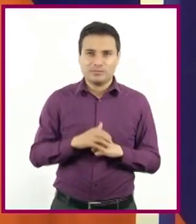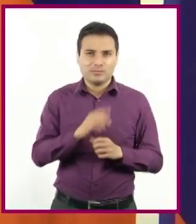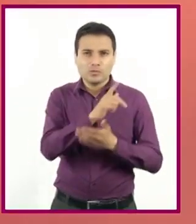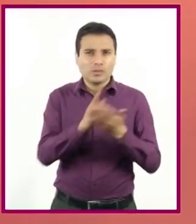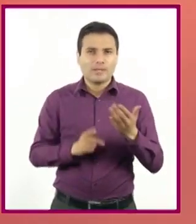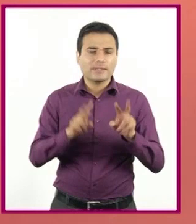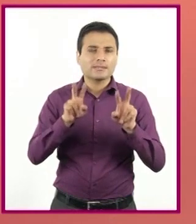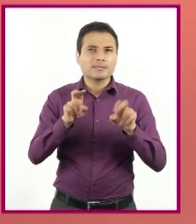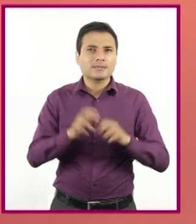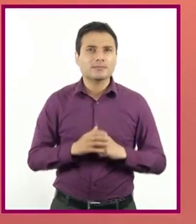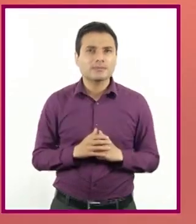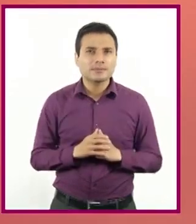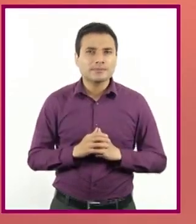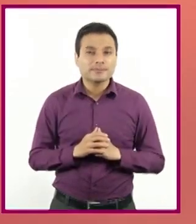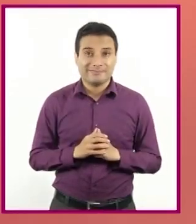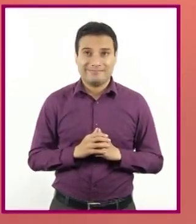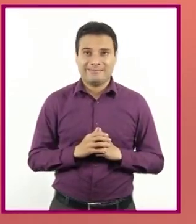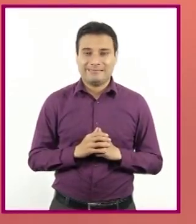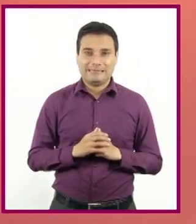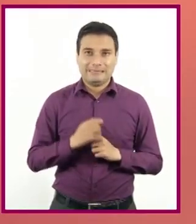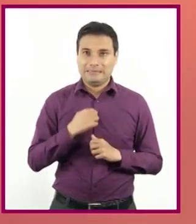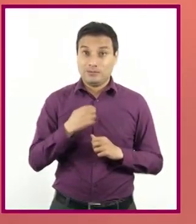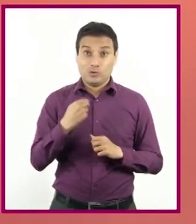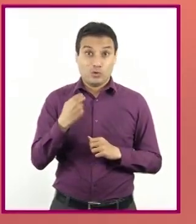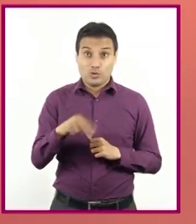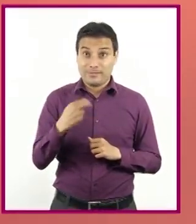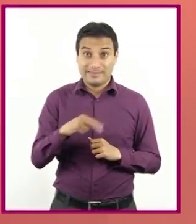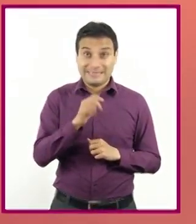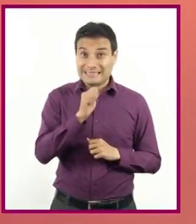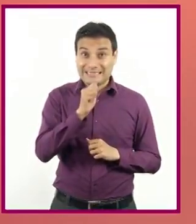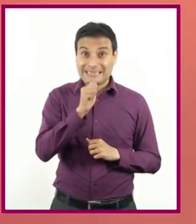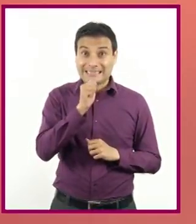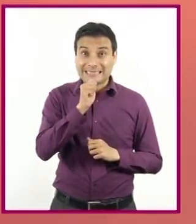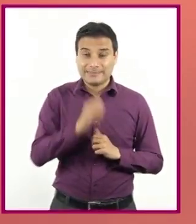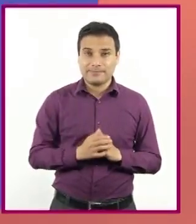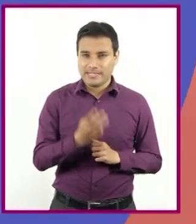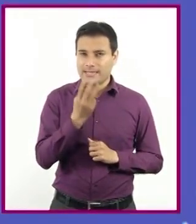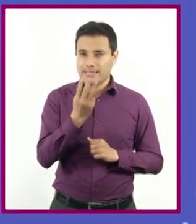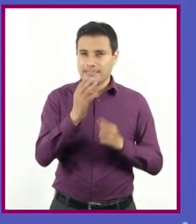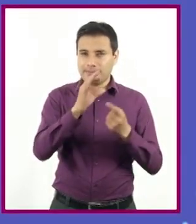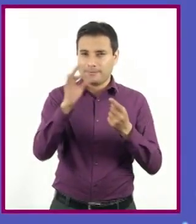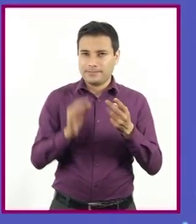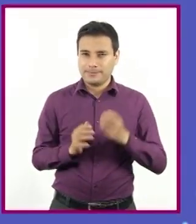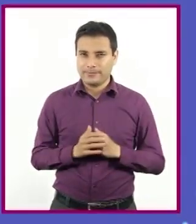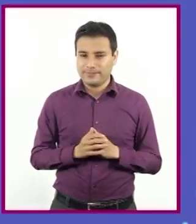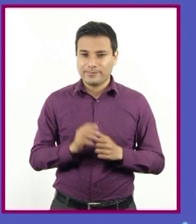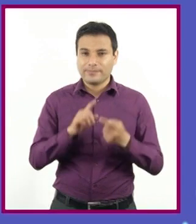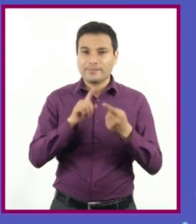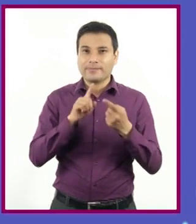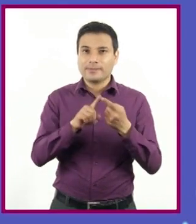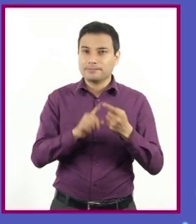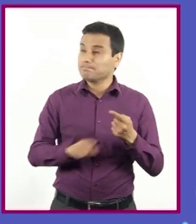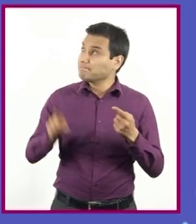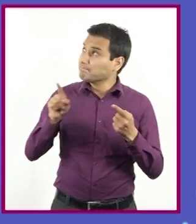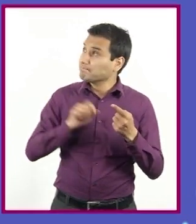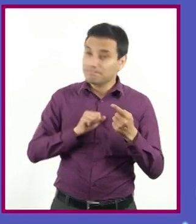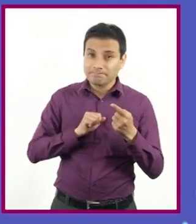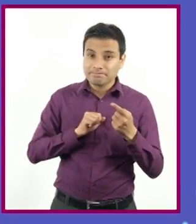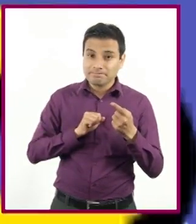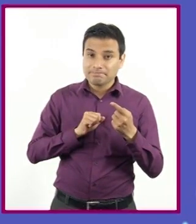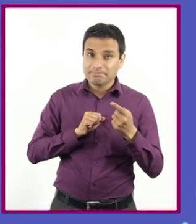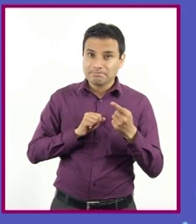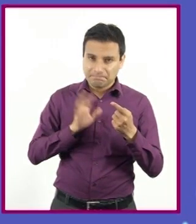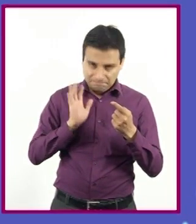radio? La verdad, todavía no lo decidimos. Tenemos 3 opciones. Radio Remolacha, entérate de todo lo que